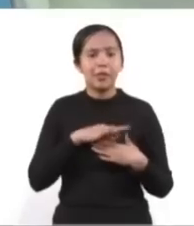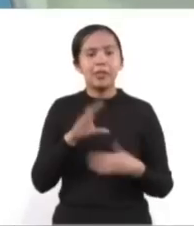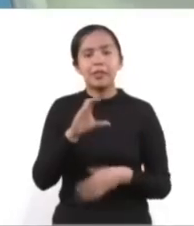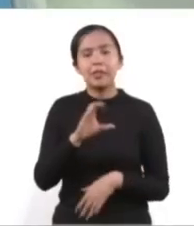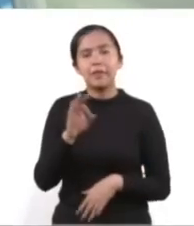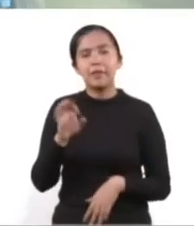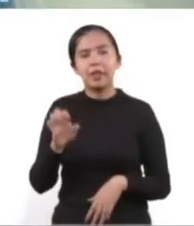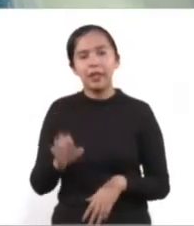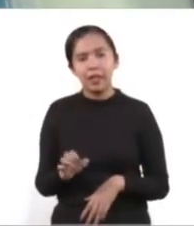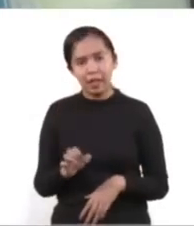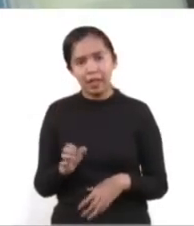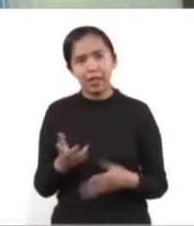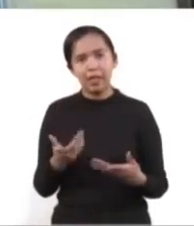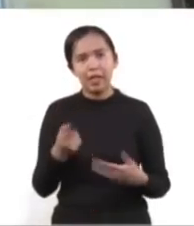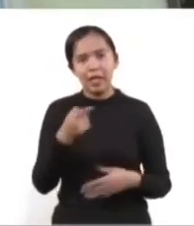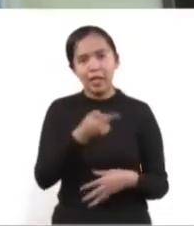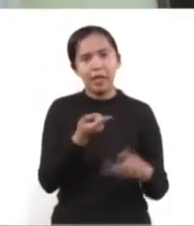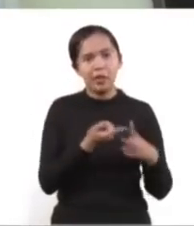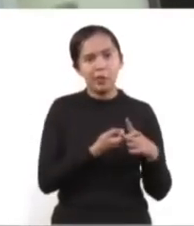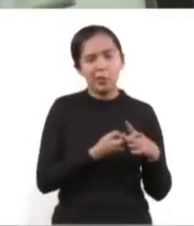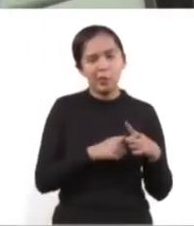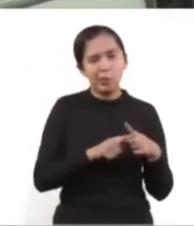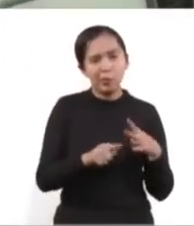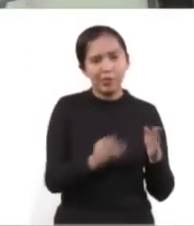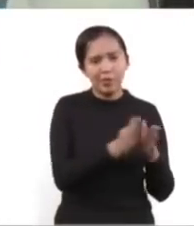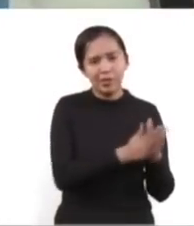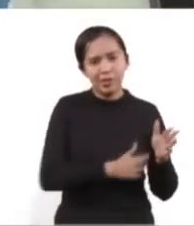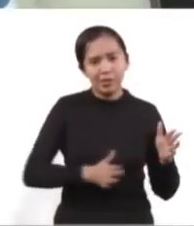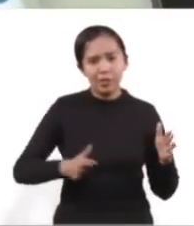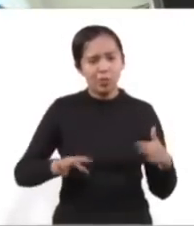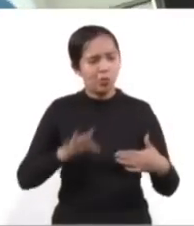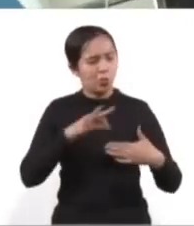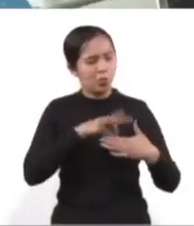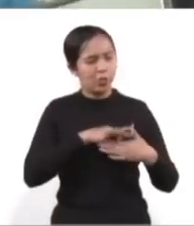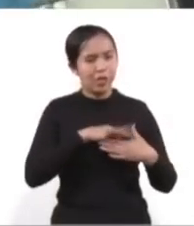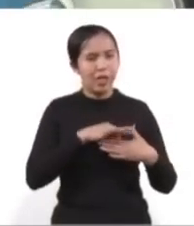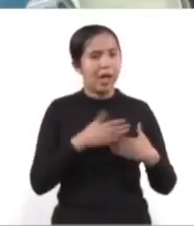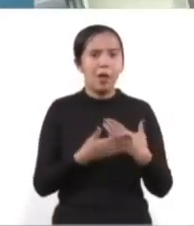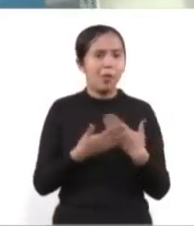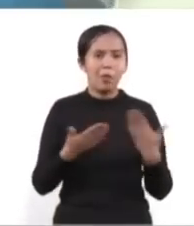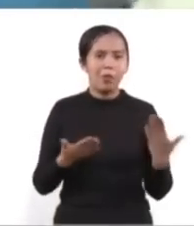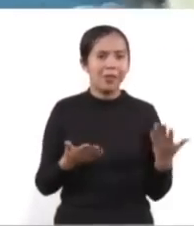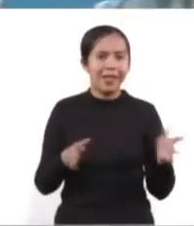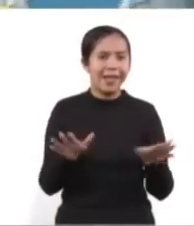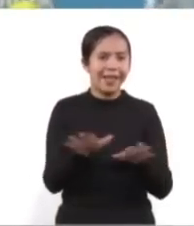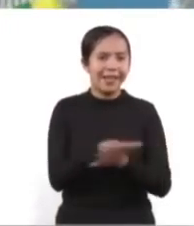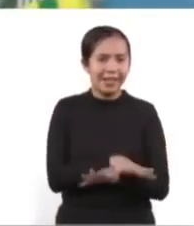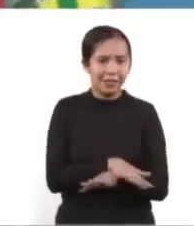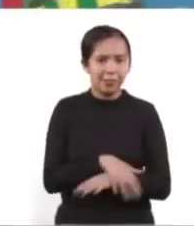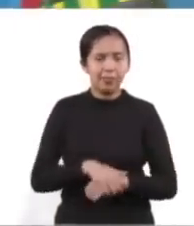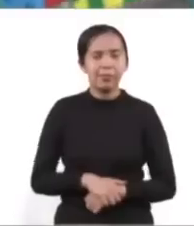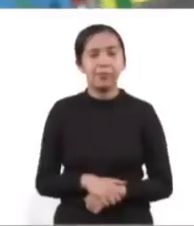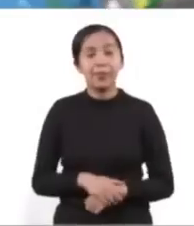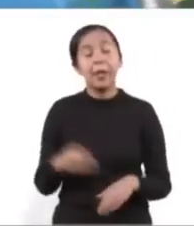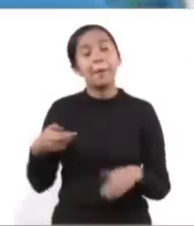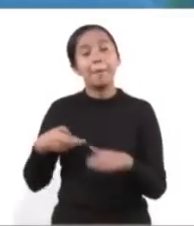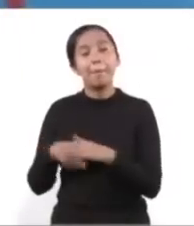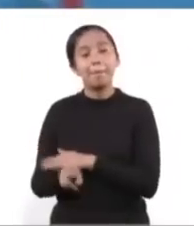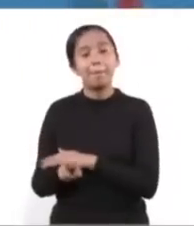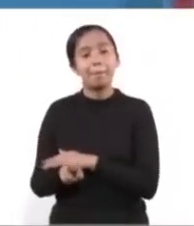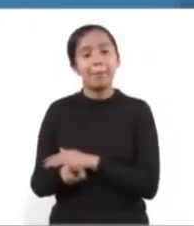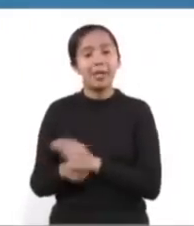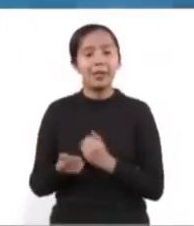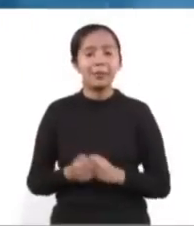Electricidad inició un proceso de privatización que hoy se está revirtiendo. El metro, la